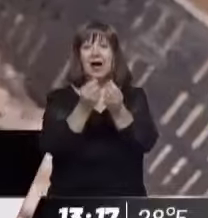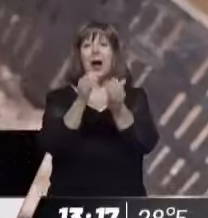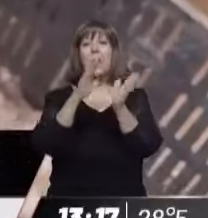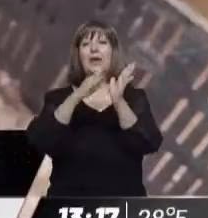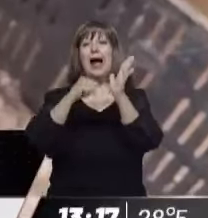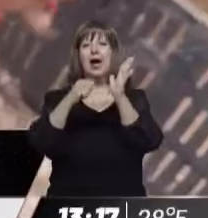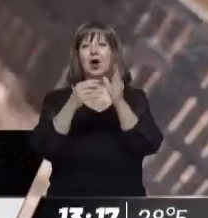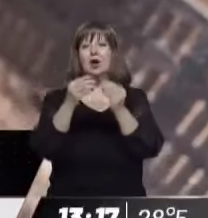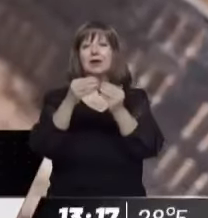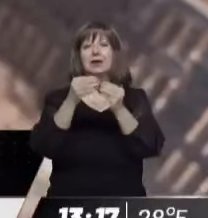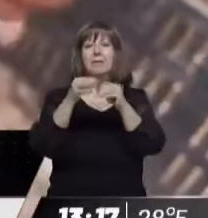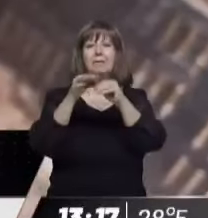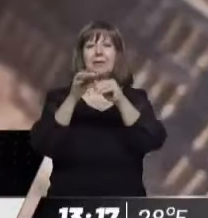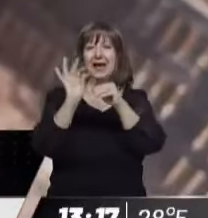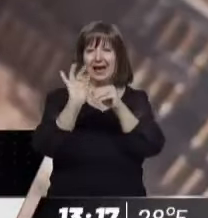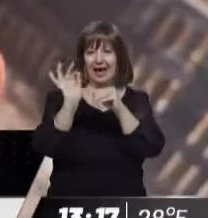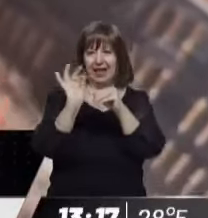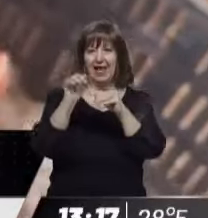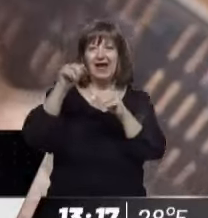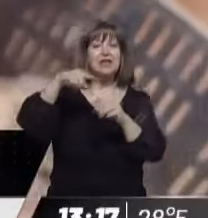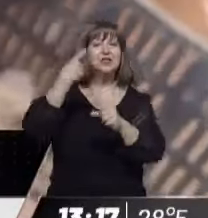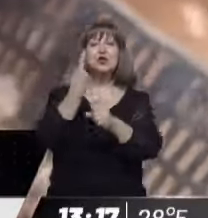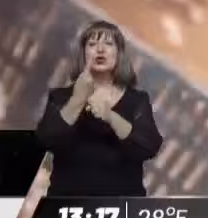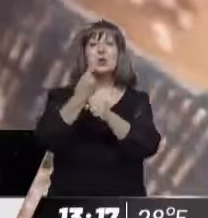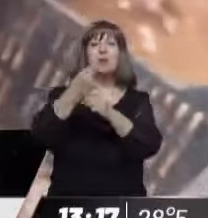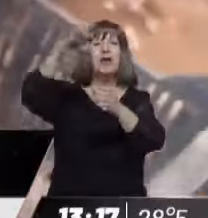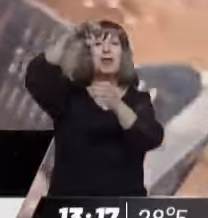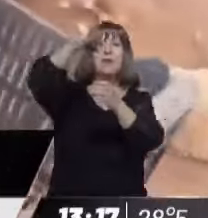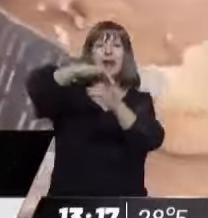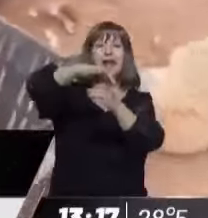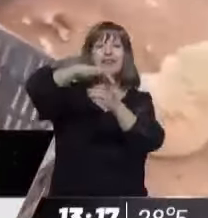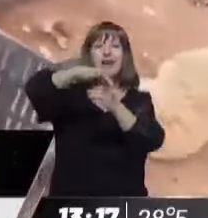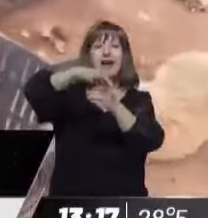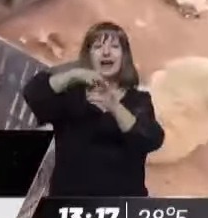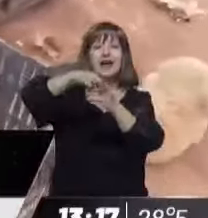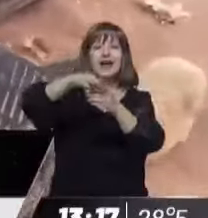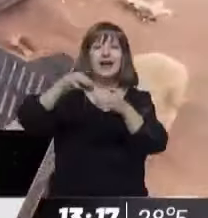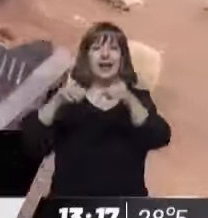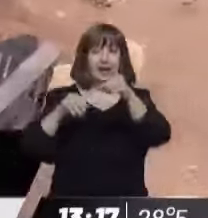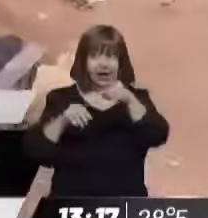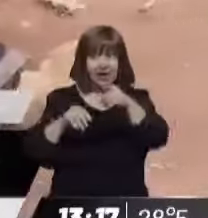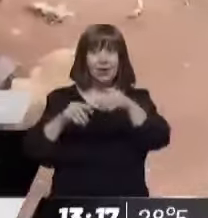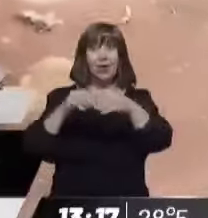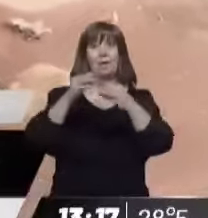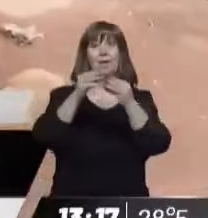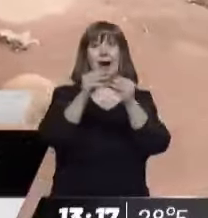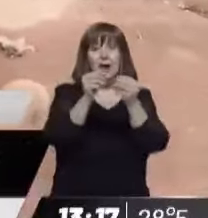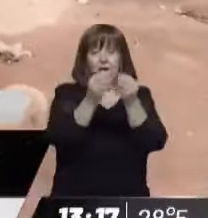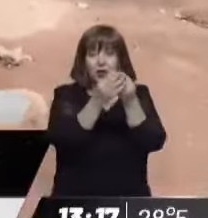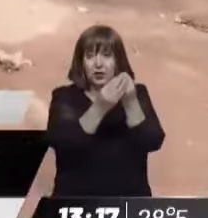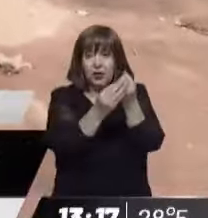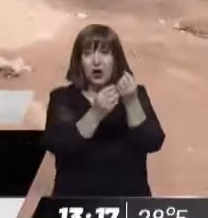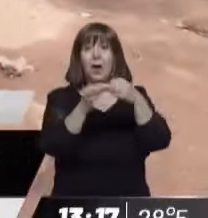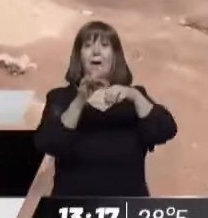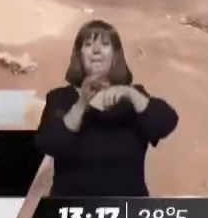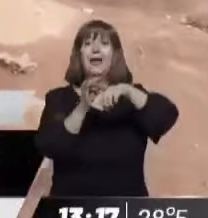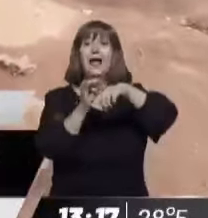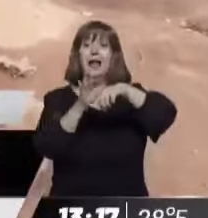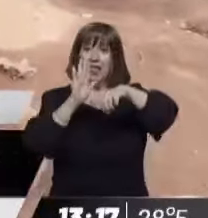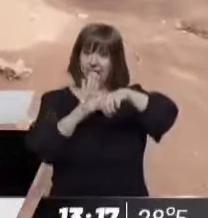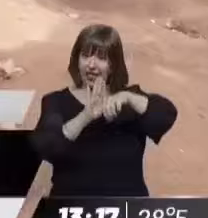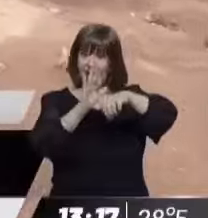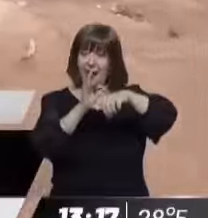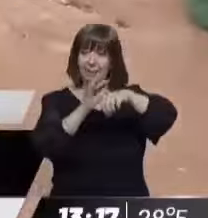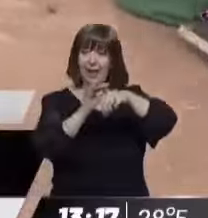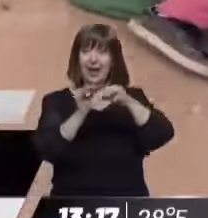deja blanquito sin la pielcita, entonces no se puede. Por eso los necesita a ustedes que hacen este trabajo, pero claro, estamos asomándonos